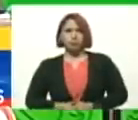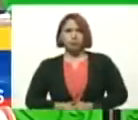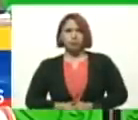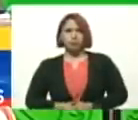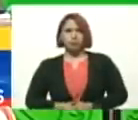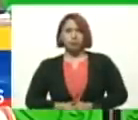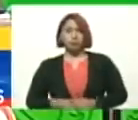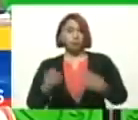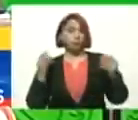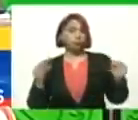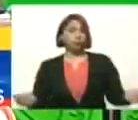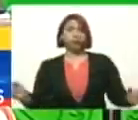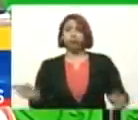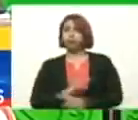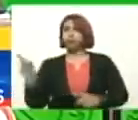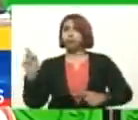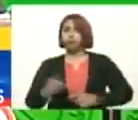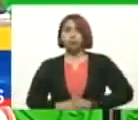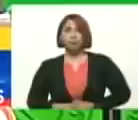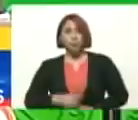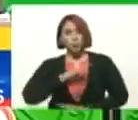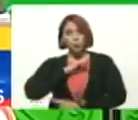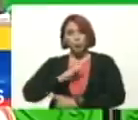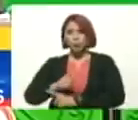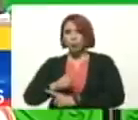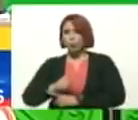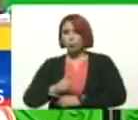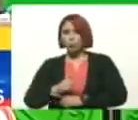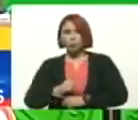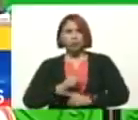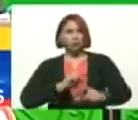De inmediato, orden de operaciones,